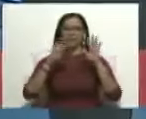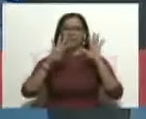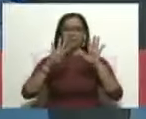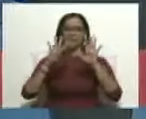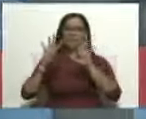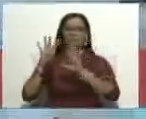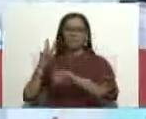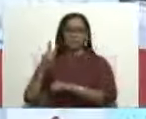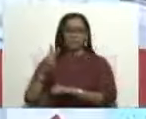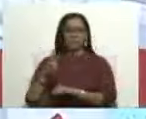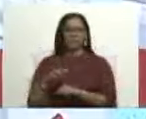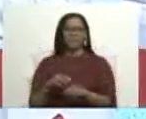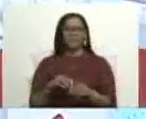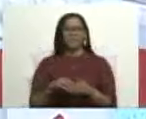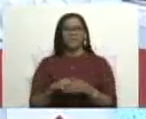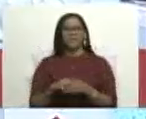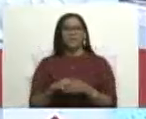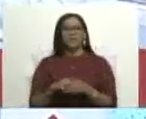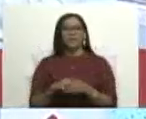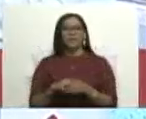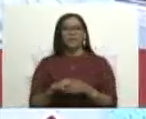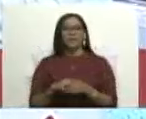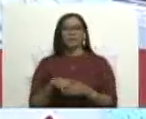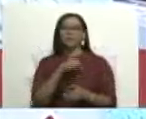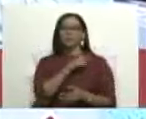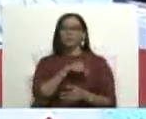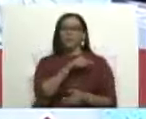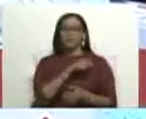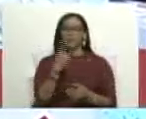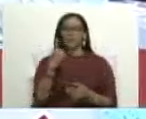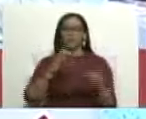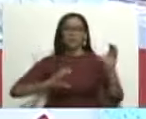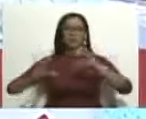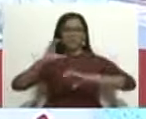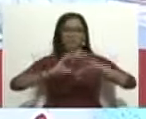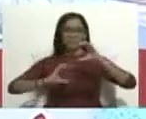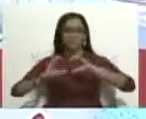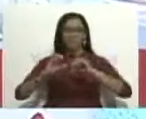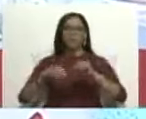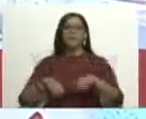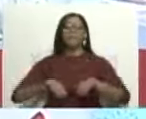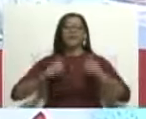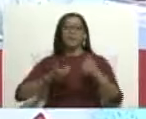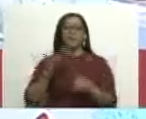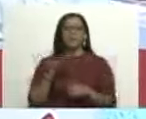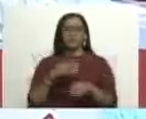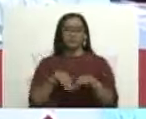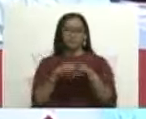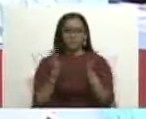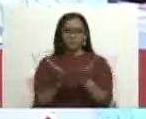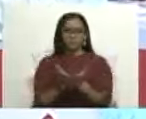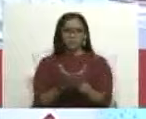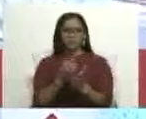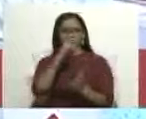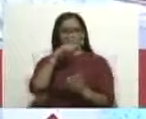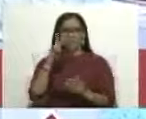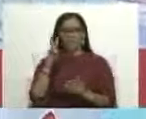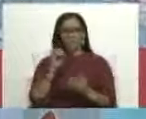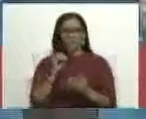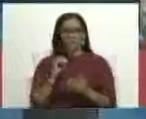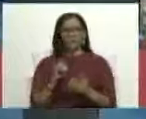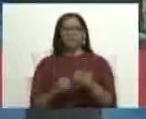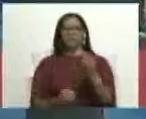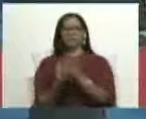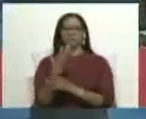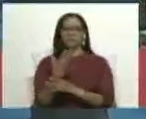Estocolmo, en Suecia, uno de los científicos más prominentes del mundo en el siglo XX, creador además